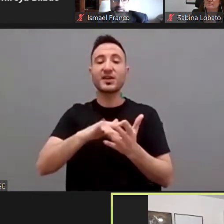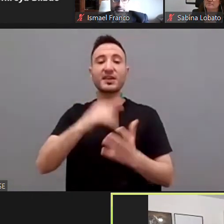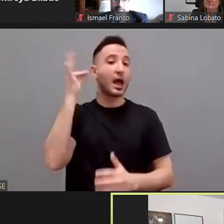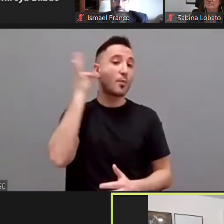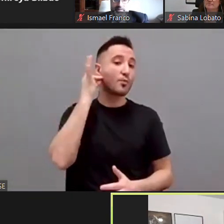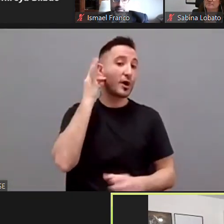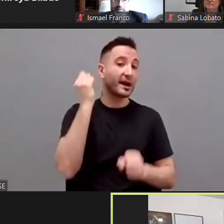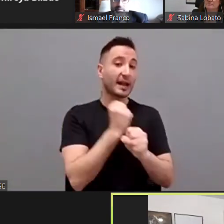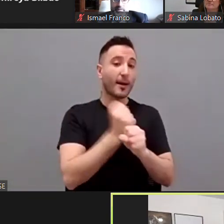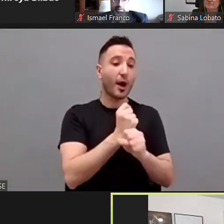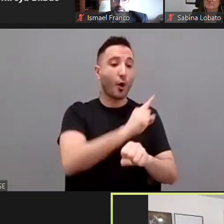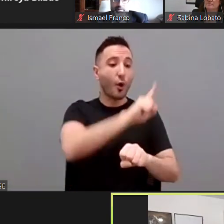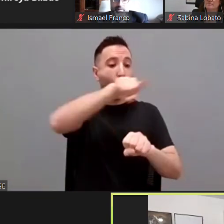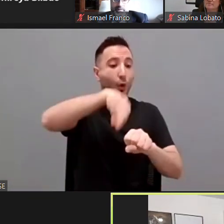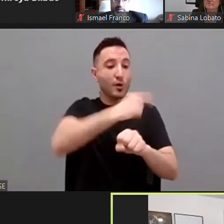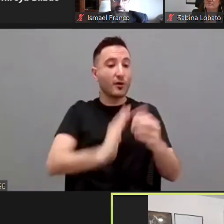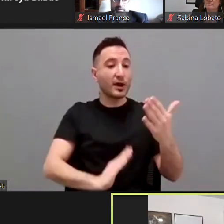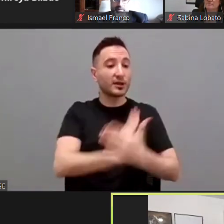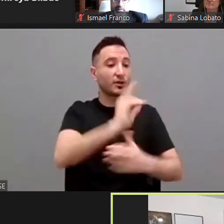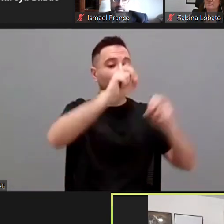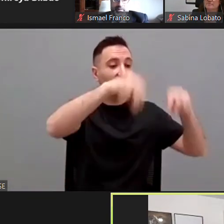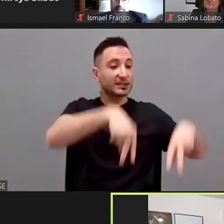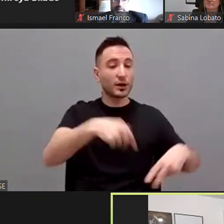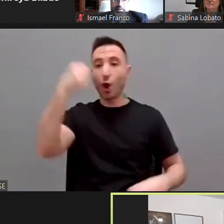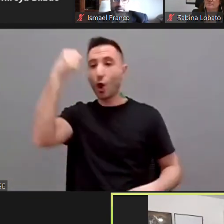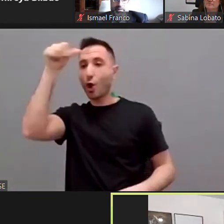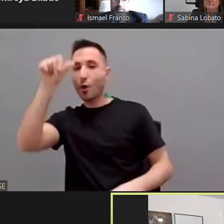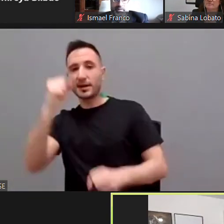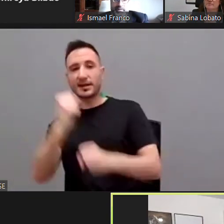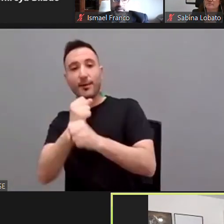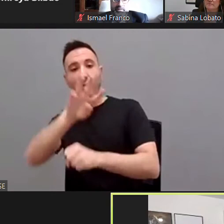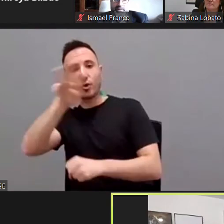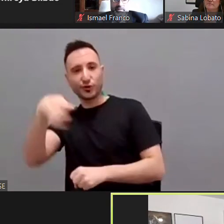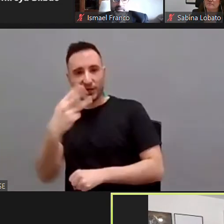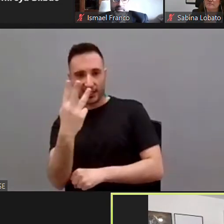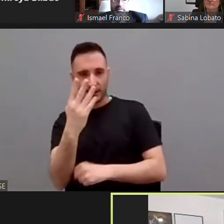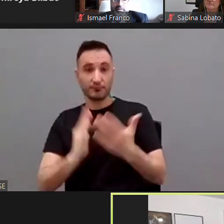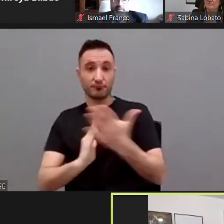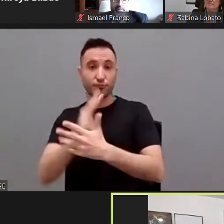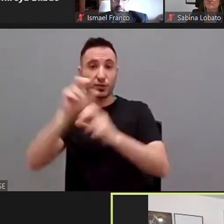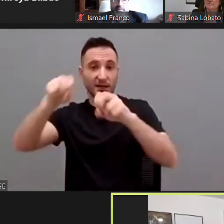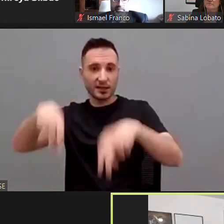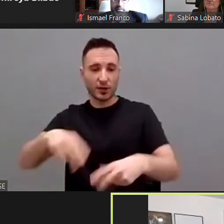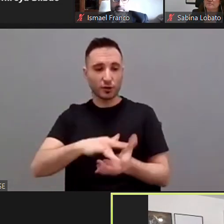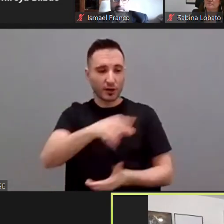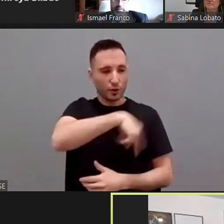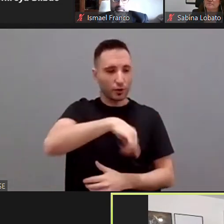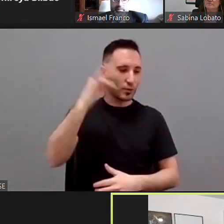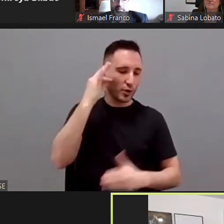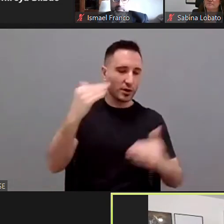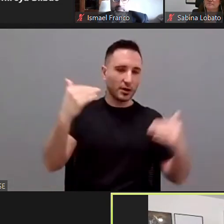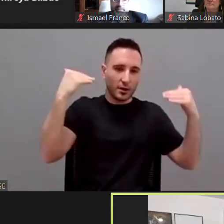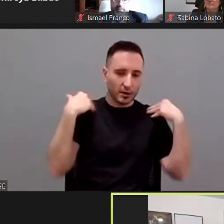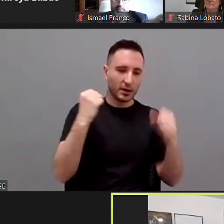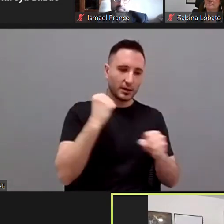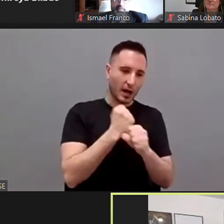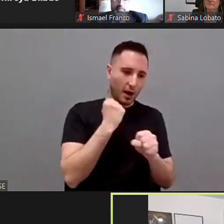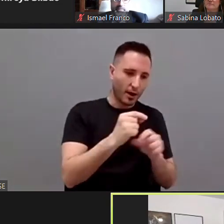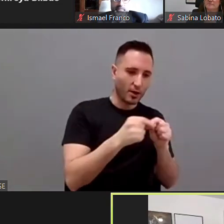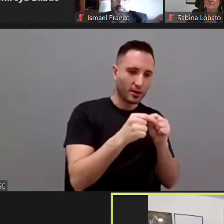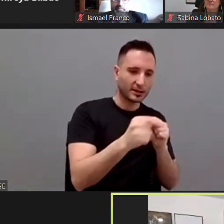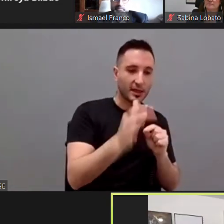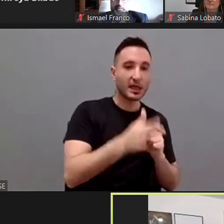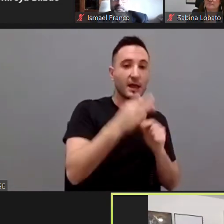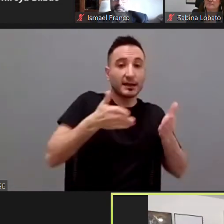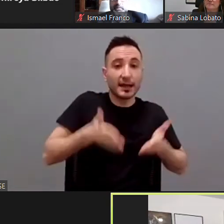sin interrupciones y los hombres 3 horas. En muchos casos las mujeres no solo teletrabajábamos y cargábamos con las tareas domésticos-familiares y el cuidado